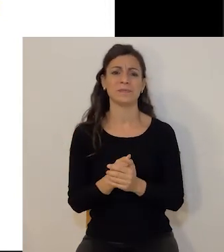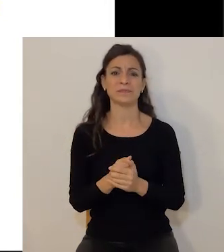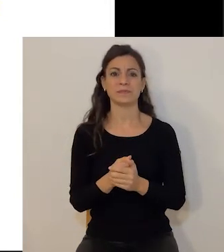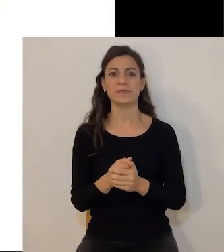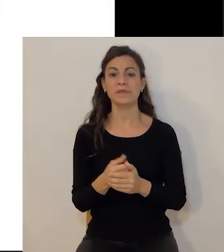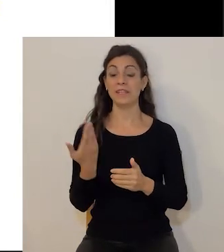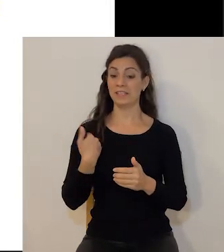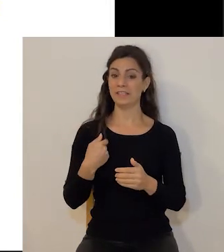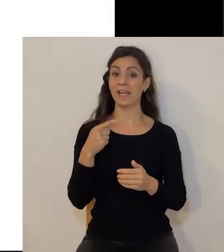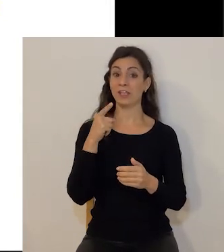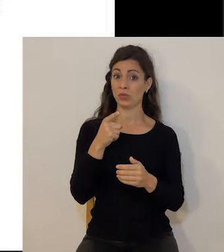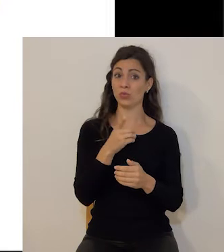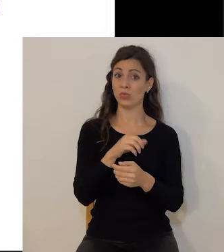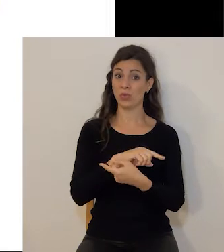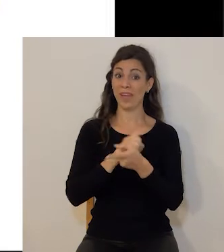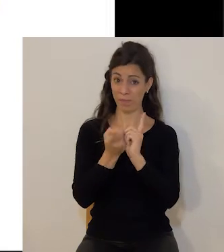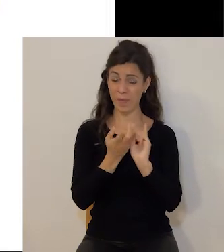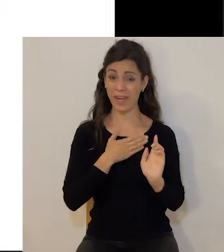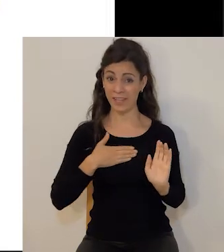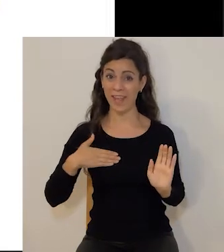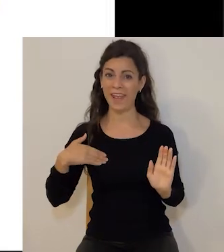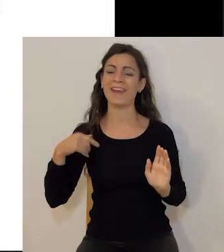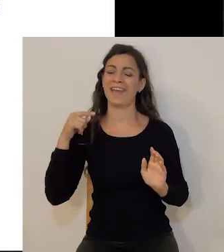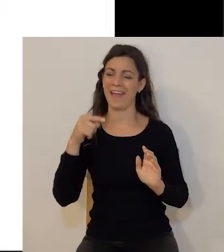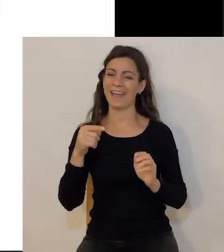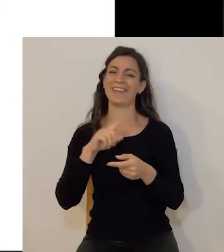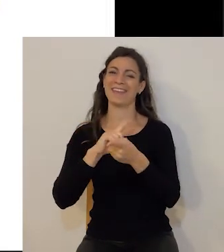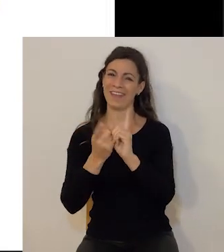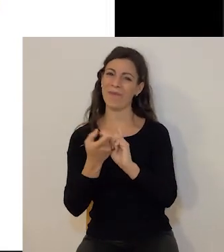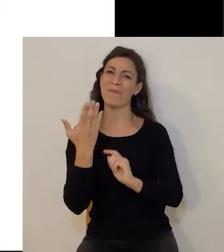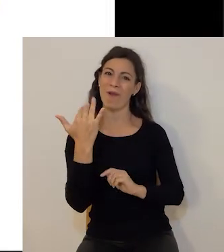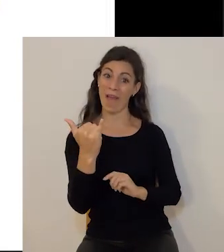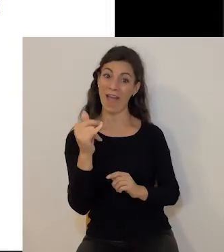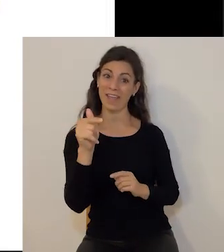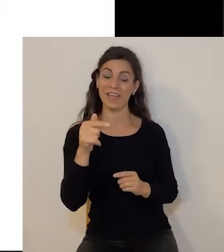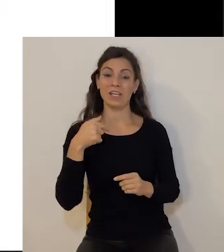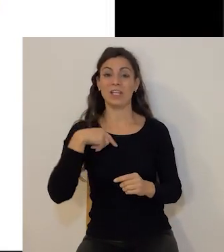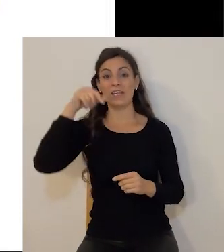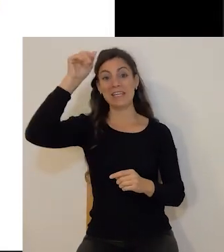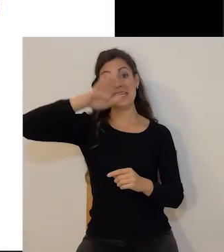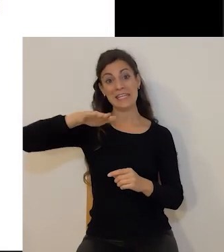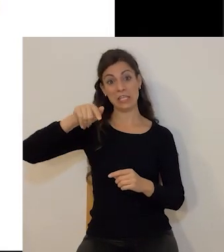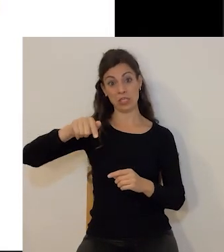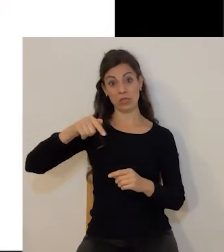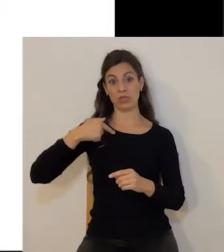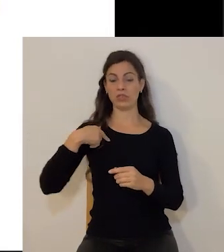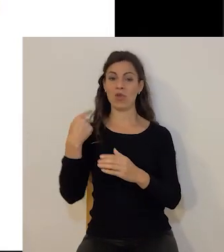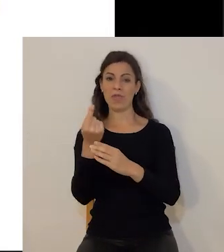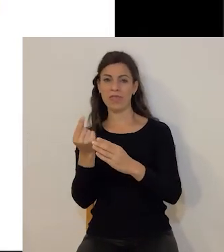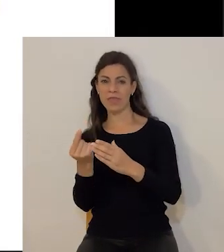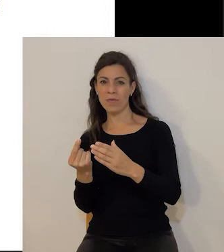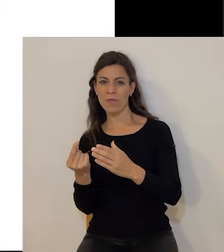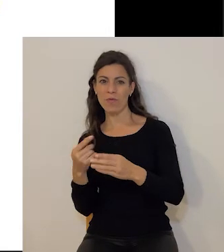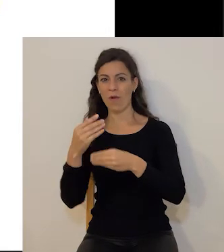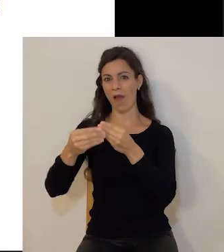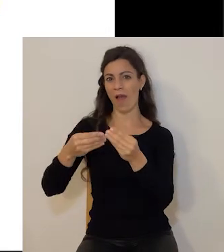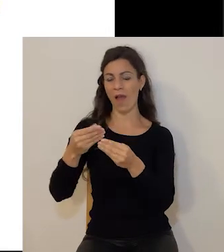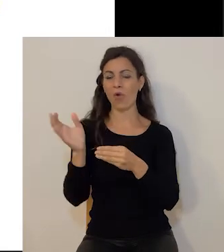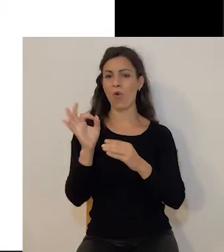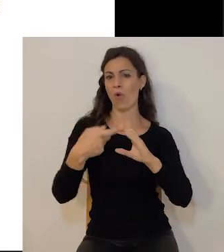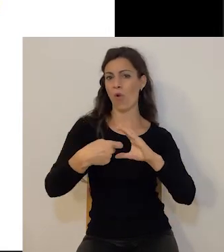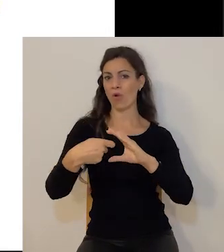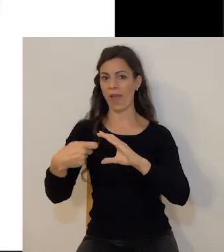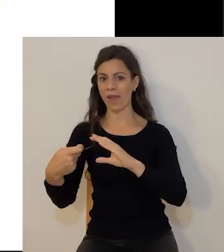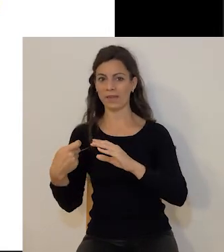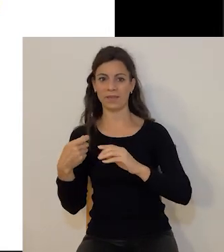querer cambiar, ya hay un cambio. Y entonces ese niño, pues yo le hago una serie de dibujos o le dejo las